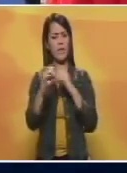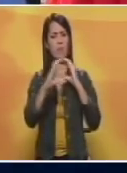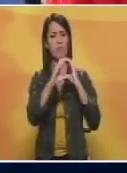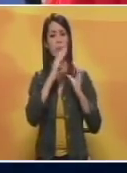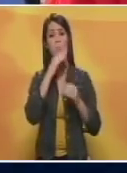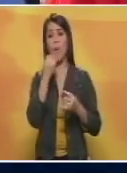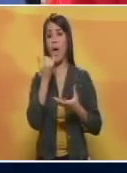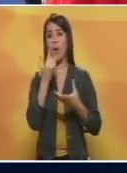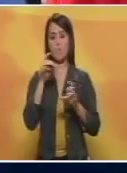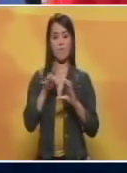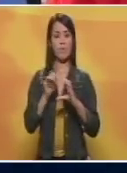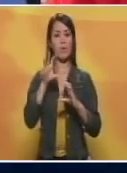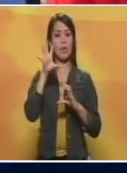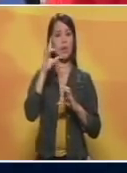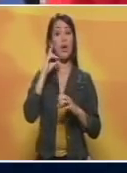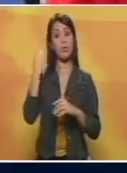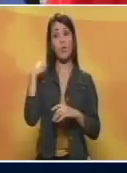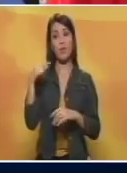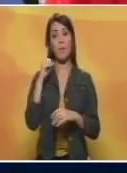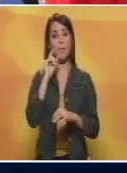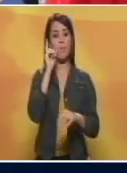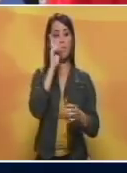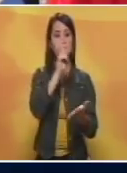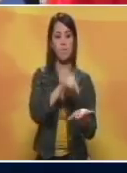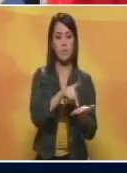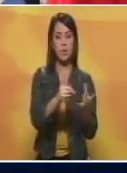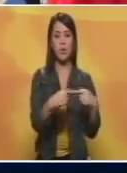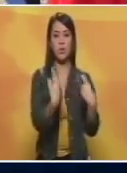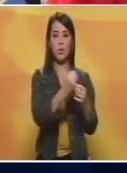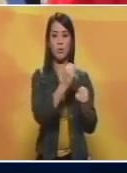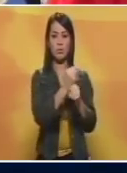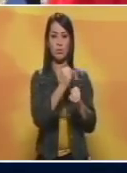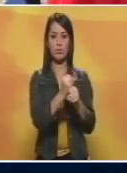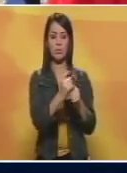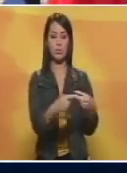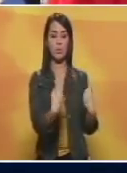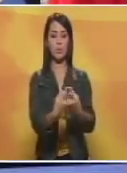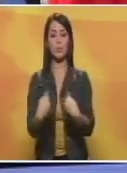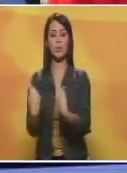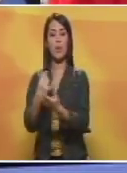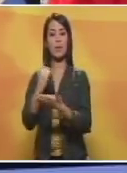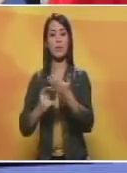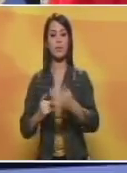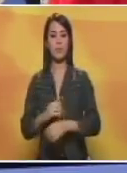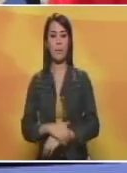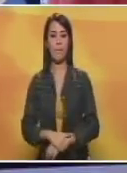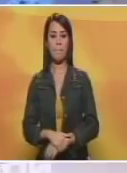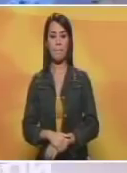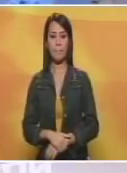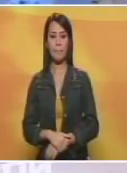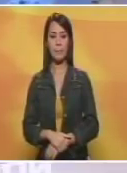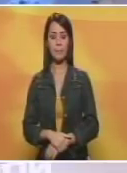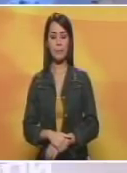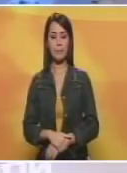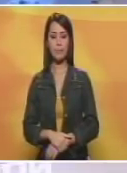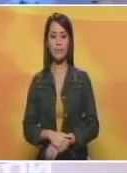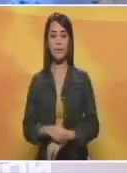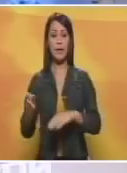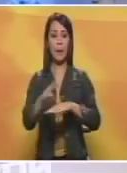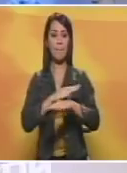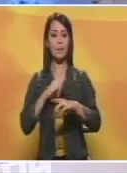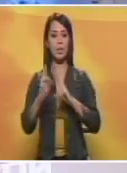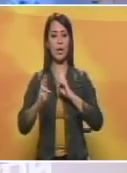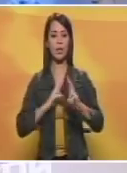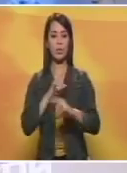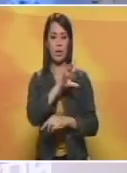tengan el carnet de la patria podrán sacarlo en los operativos que se realizan en los puntos del censo el ministerio de